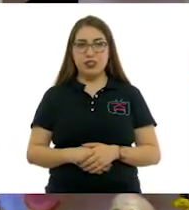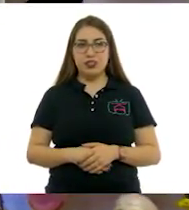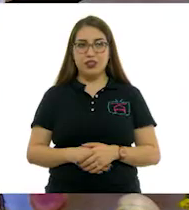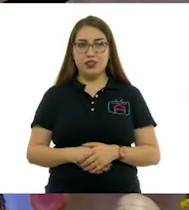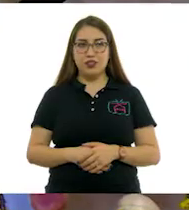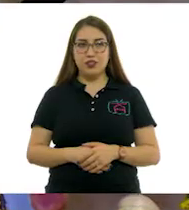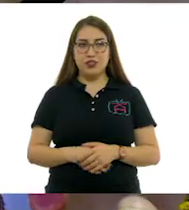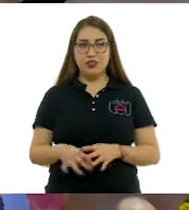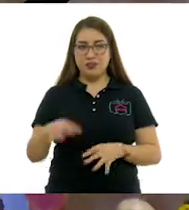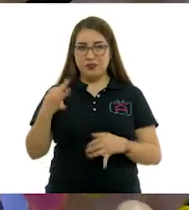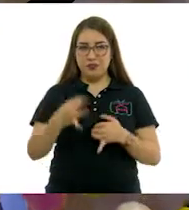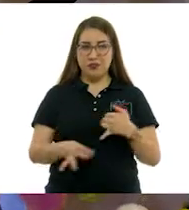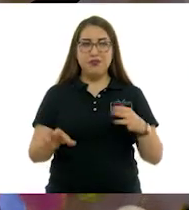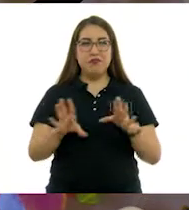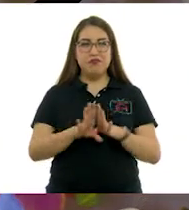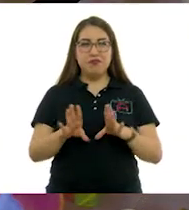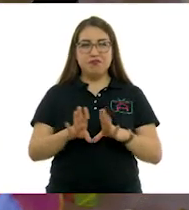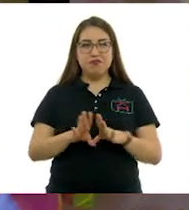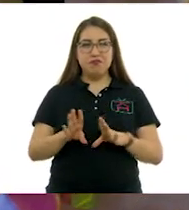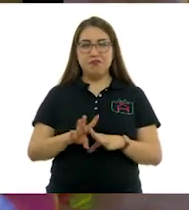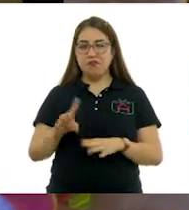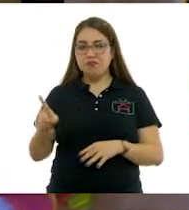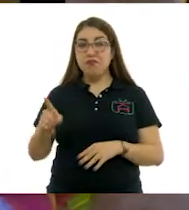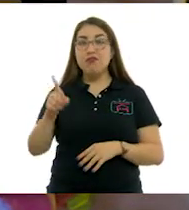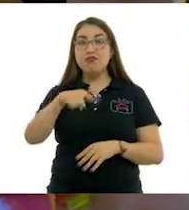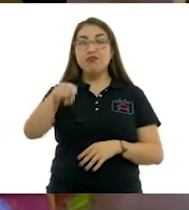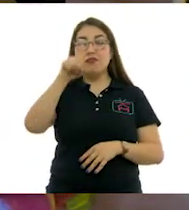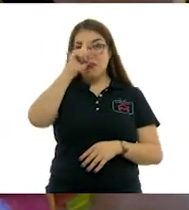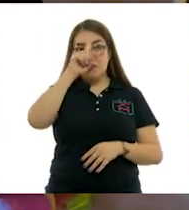lugar. ¿Cómo me voy? ¿Cómo me recomiendan?